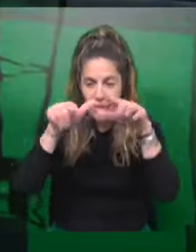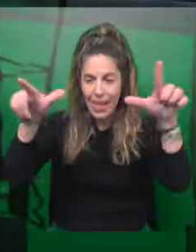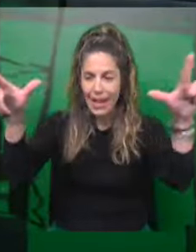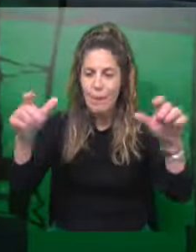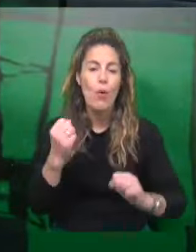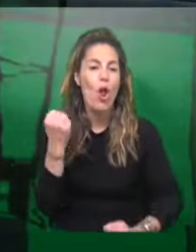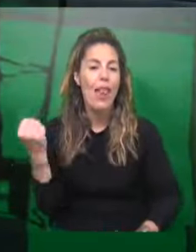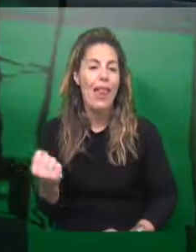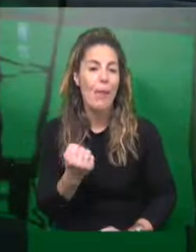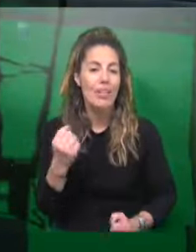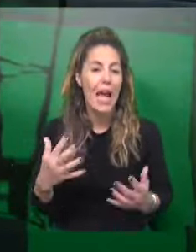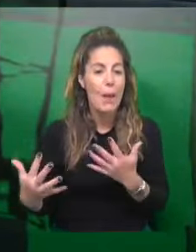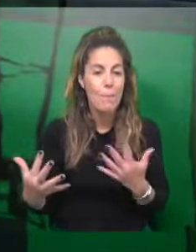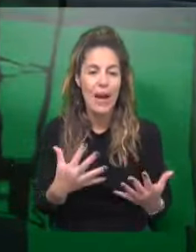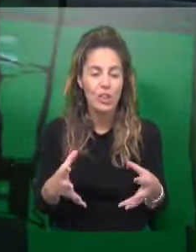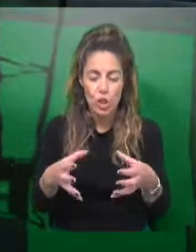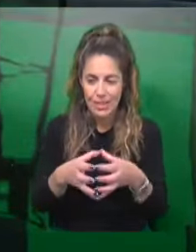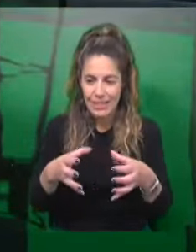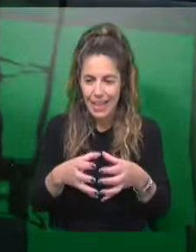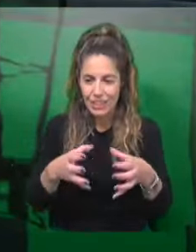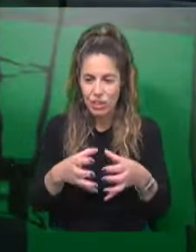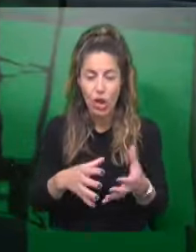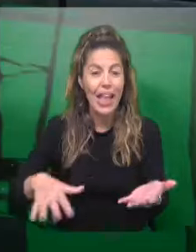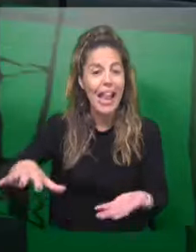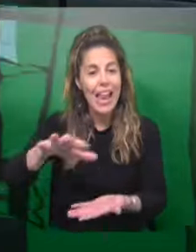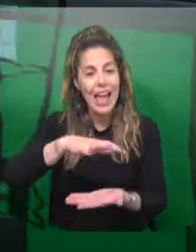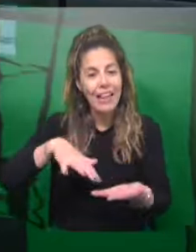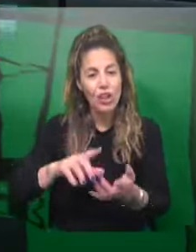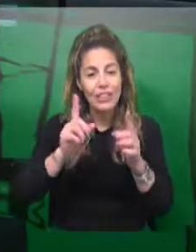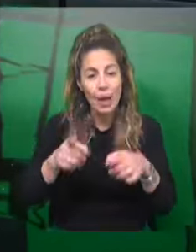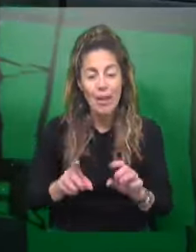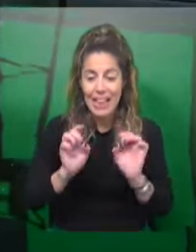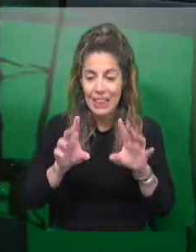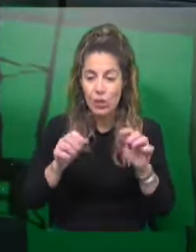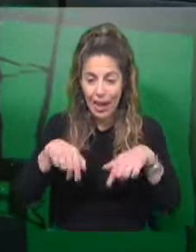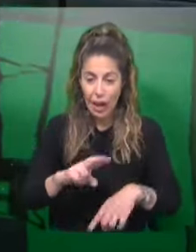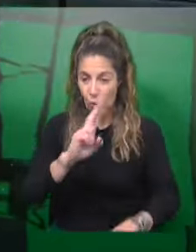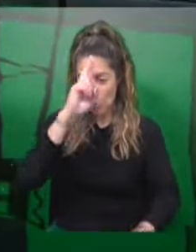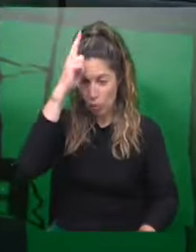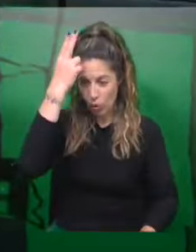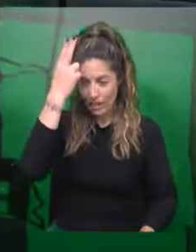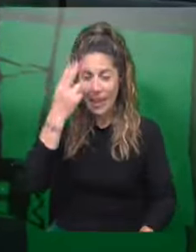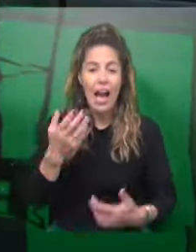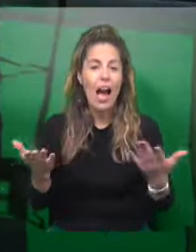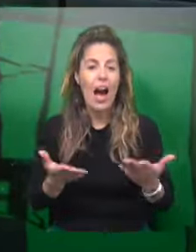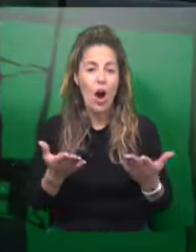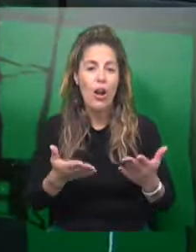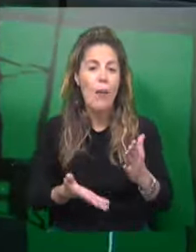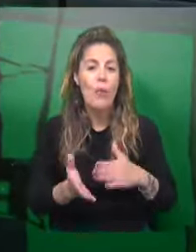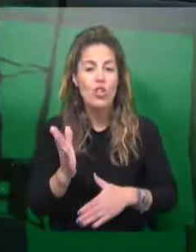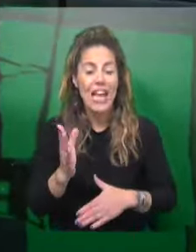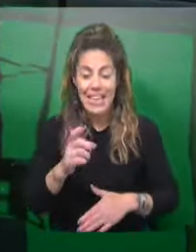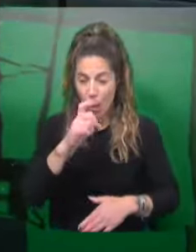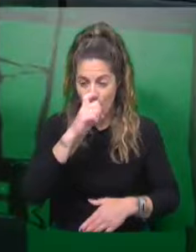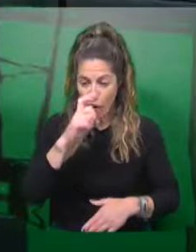importancia y el impacto del sector en la región y también naturalmente en nuestro país Sí de hecho nos vamos a ir hasta la provincia de